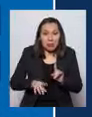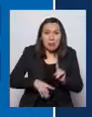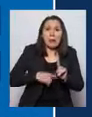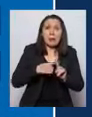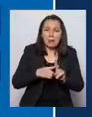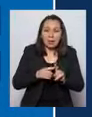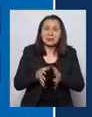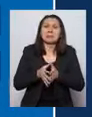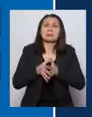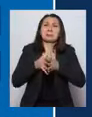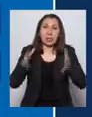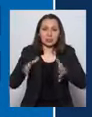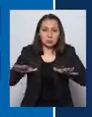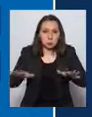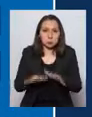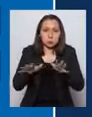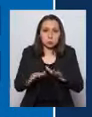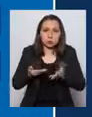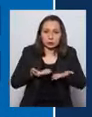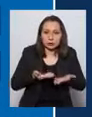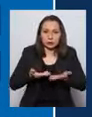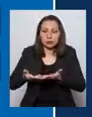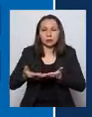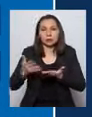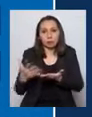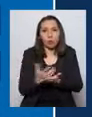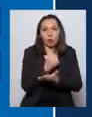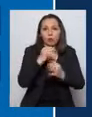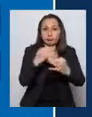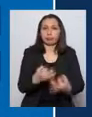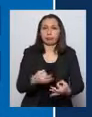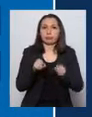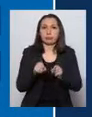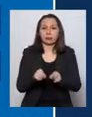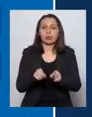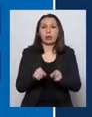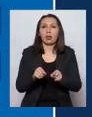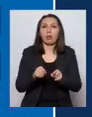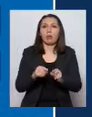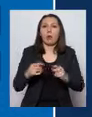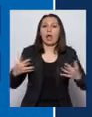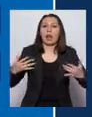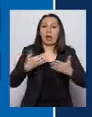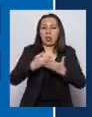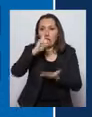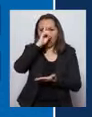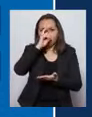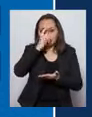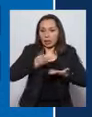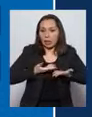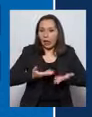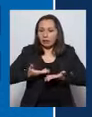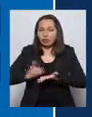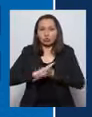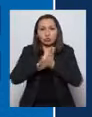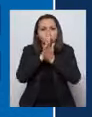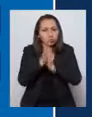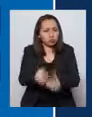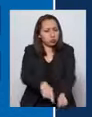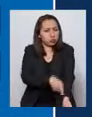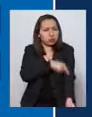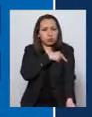extraordinario para lograr que efectivamente la red hospitalaria de todo el